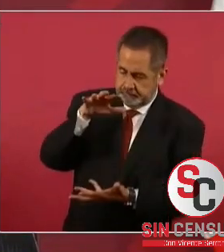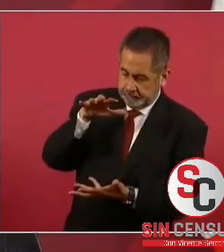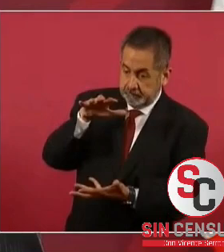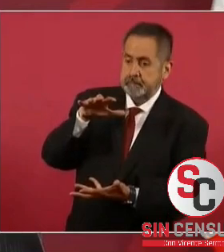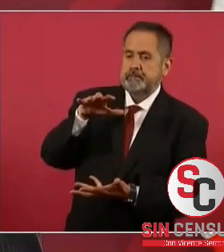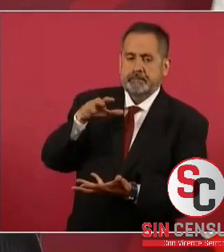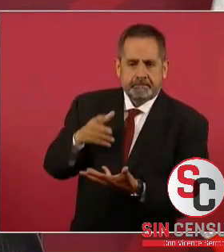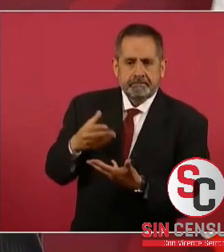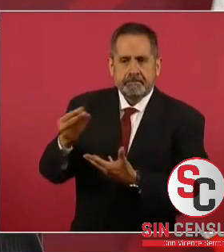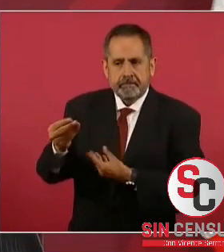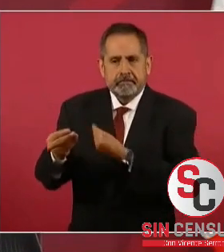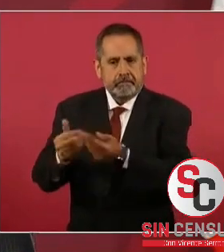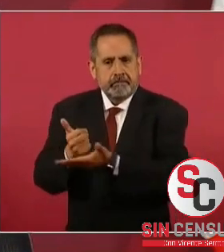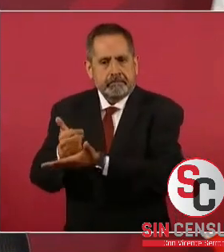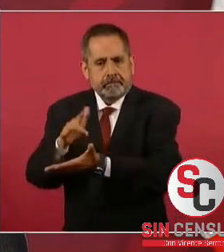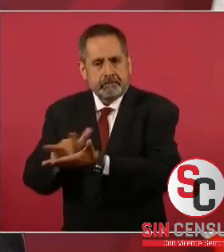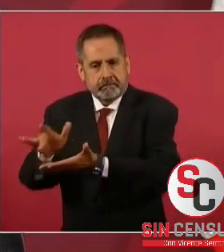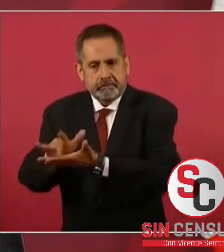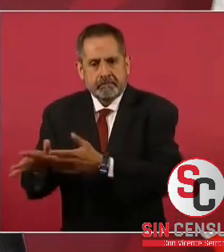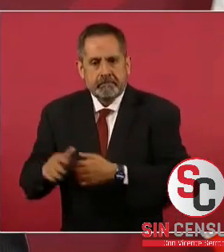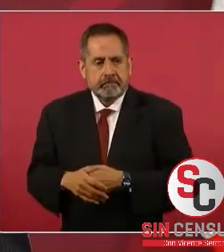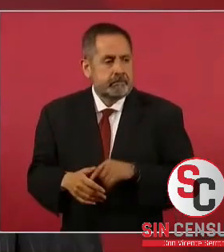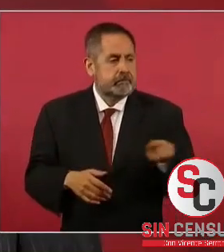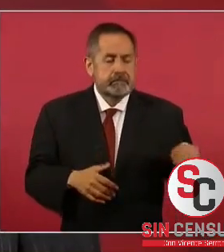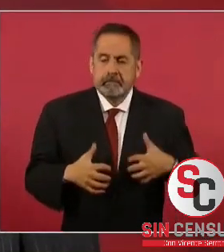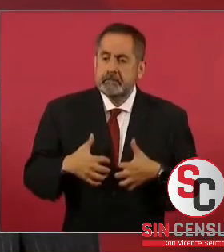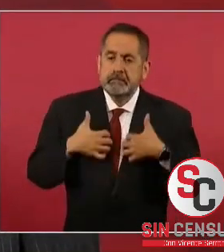saqueo, una gran sangría.